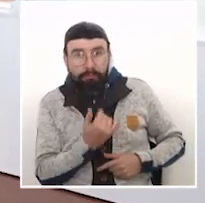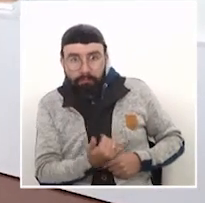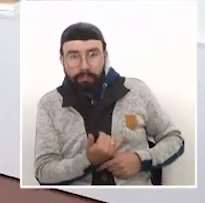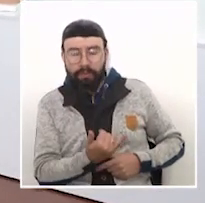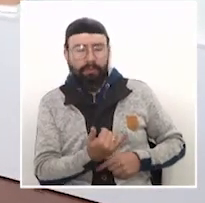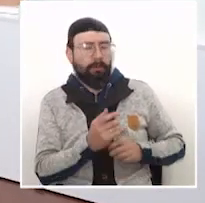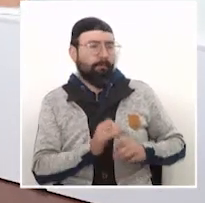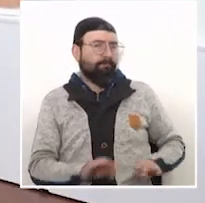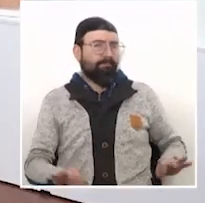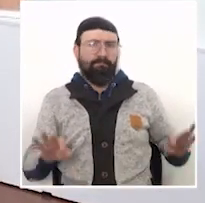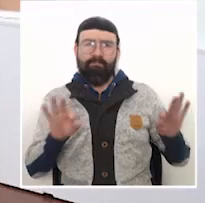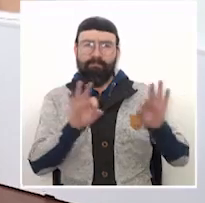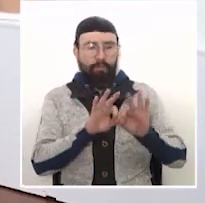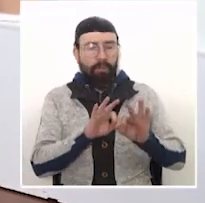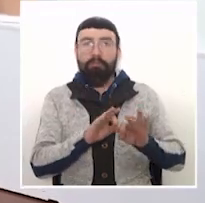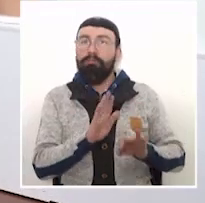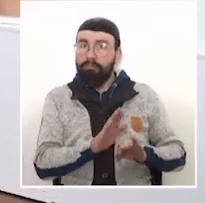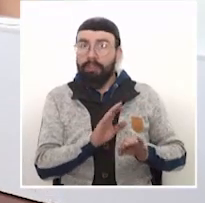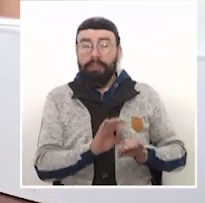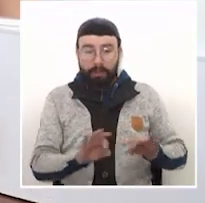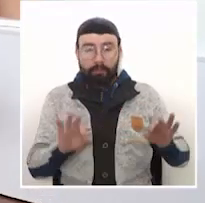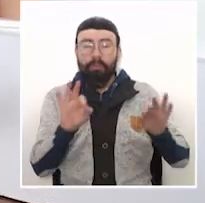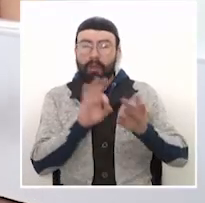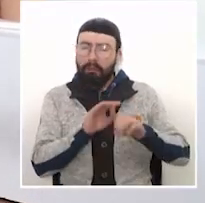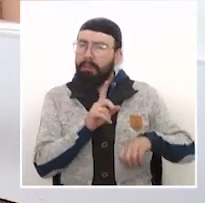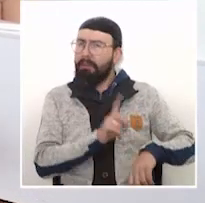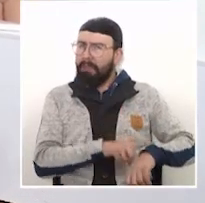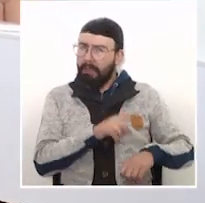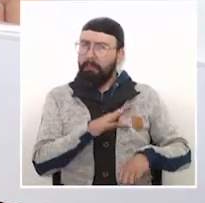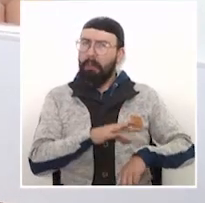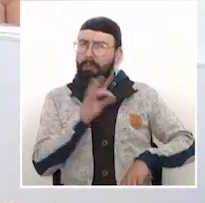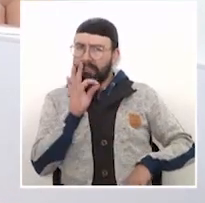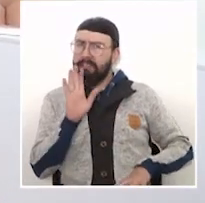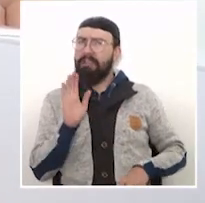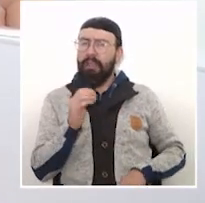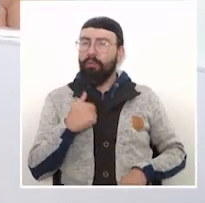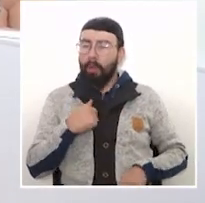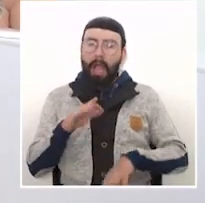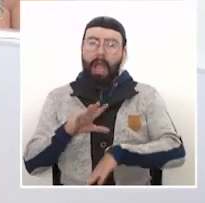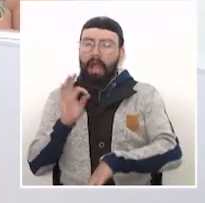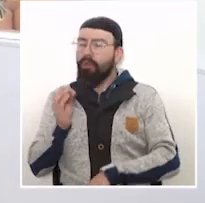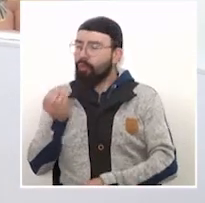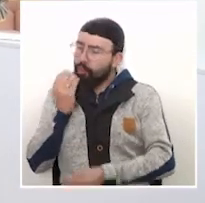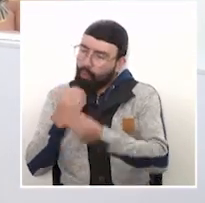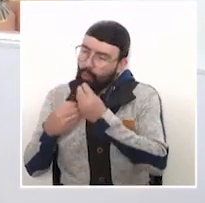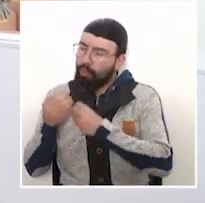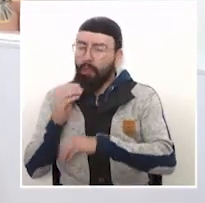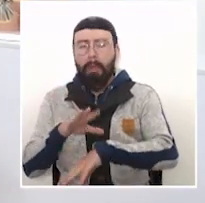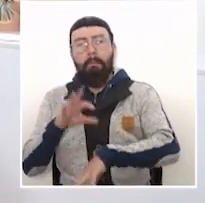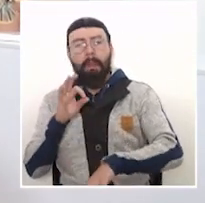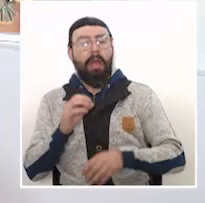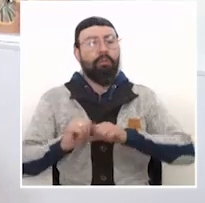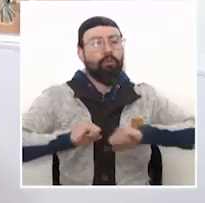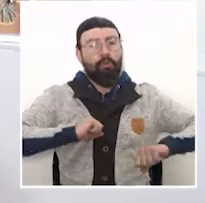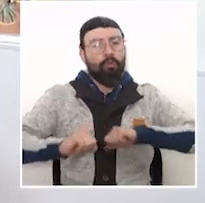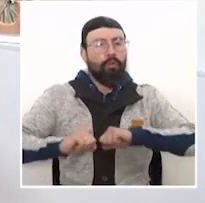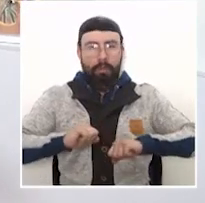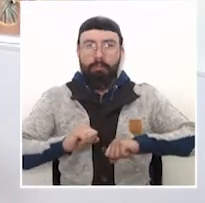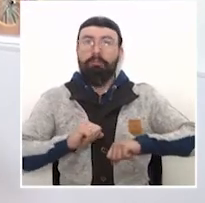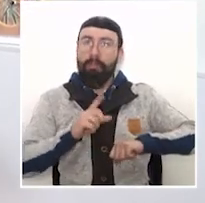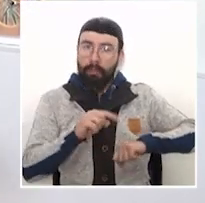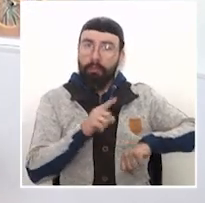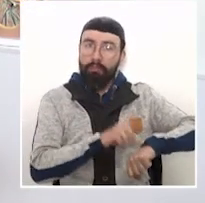muy importante y vale la pena sacar tiempo, así como sacamos tiempo para alimentarnos, hacer ejercicio, también saquemos